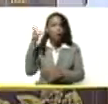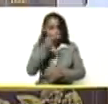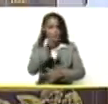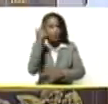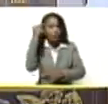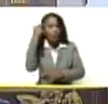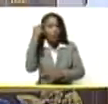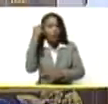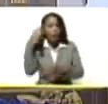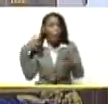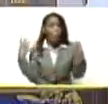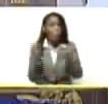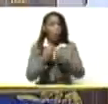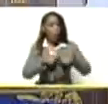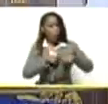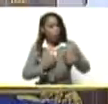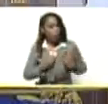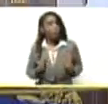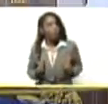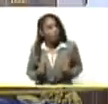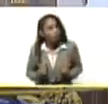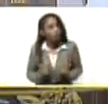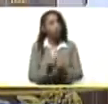a que juntemos nuestros corazones